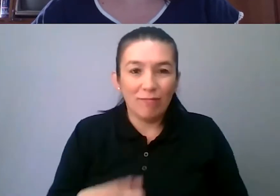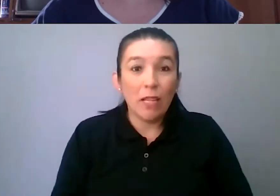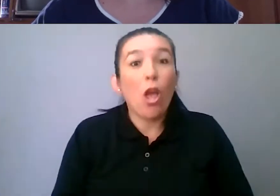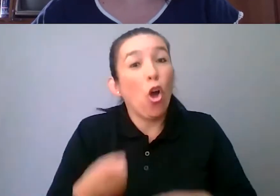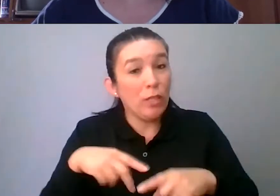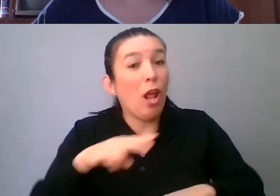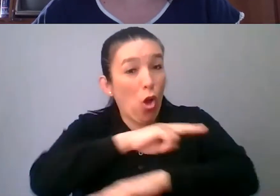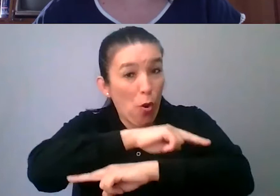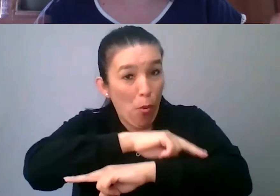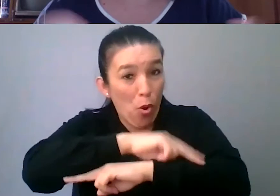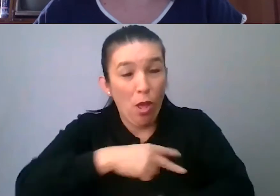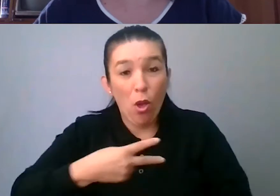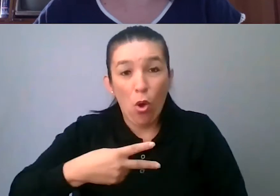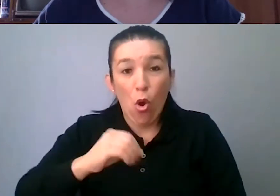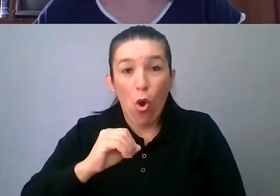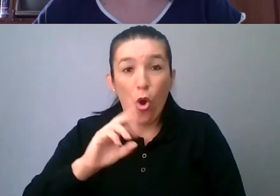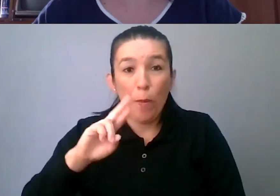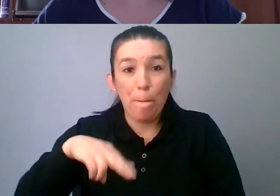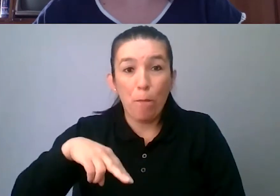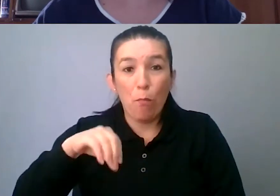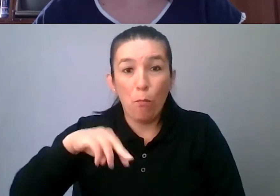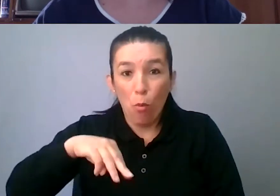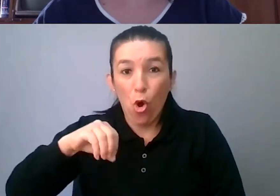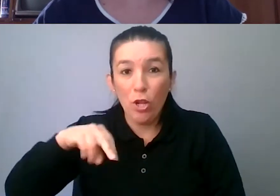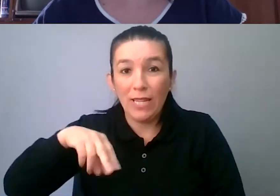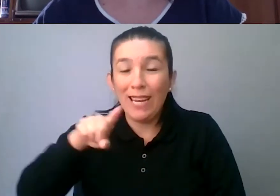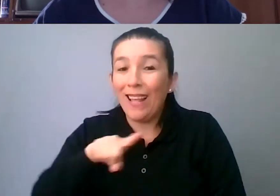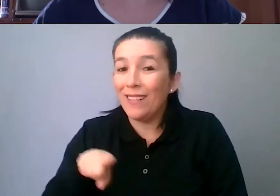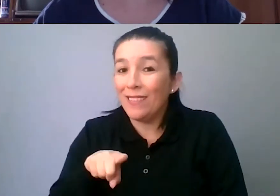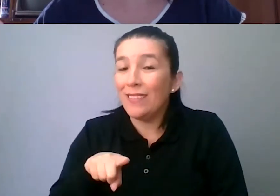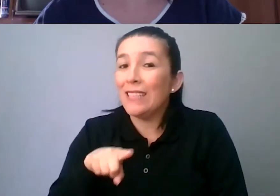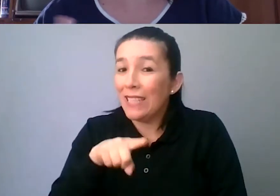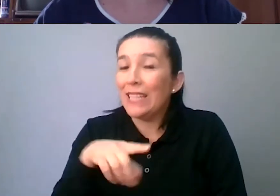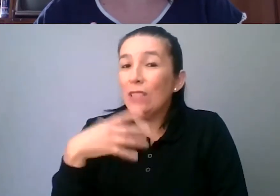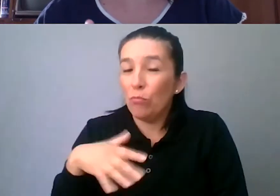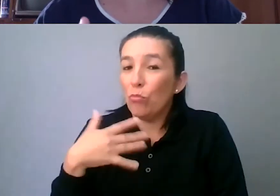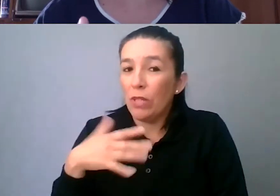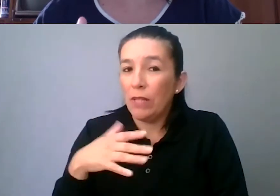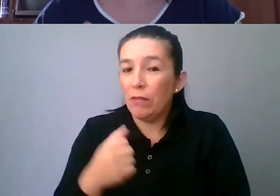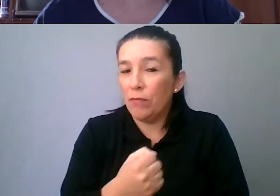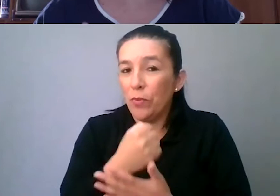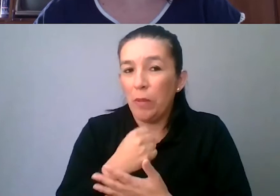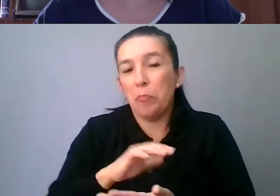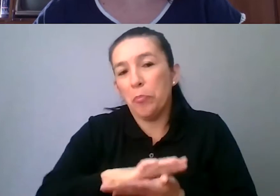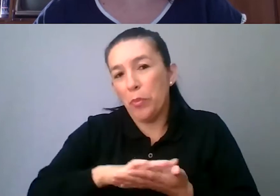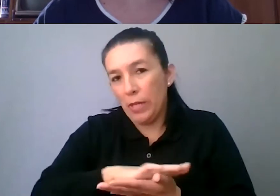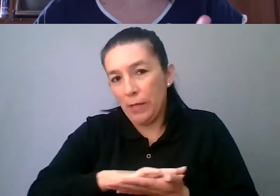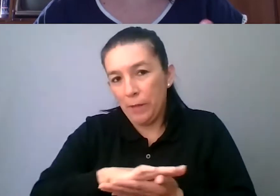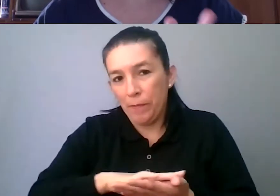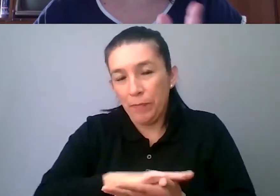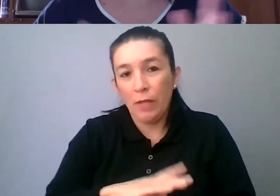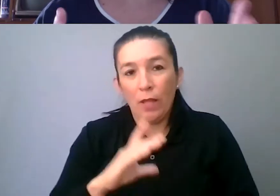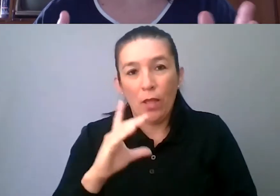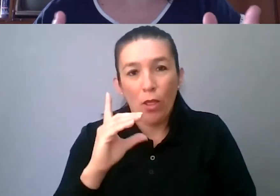hormonas, otros neurotransmisores, que sí son muy adecuados, como la